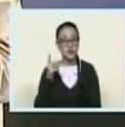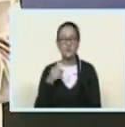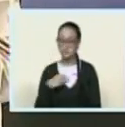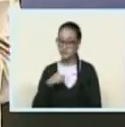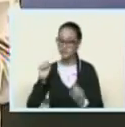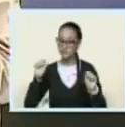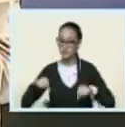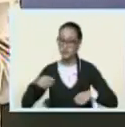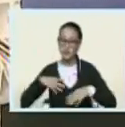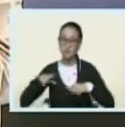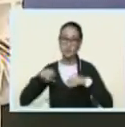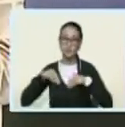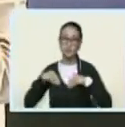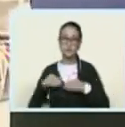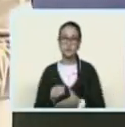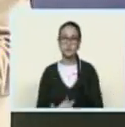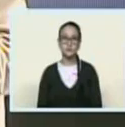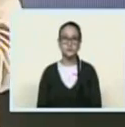Entendido, comandante.